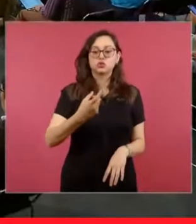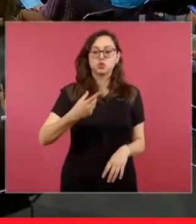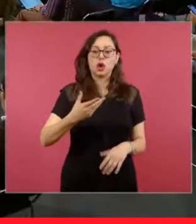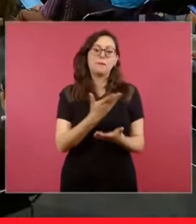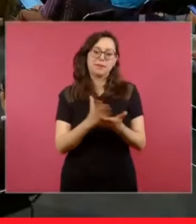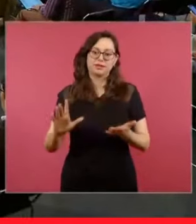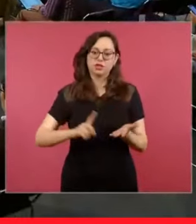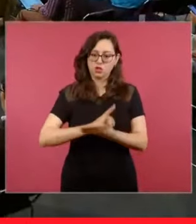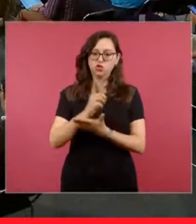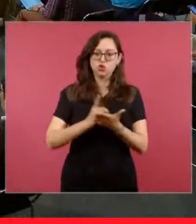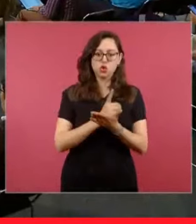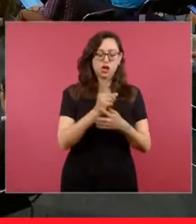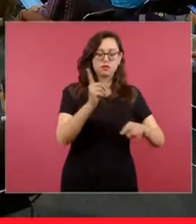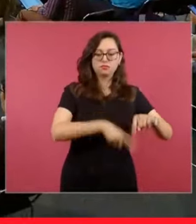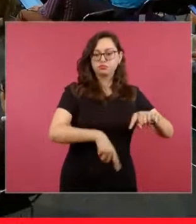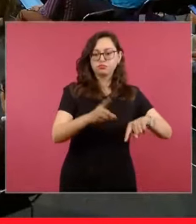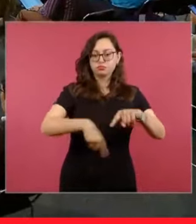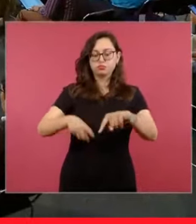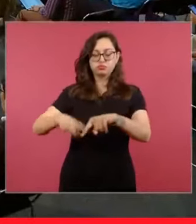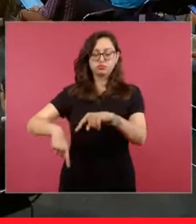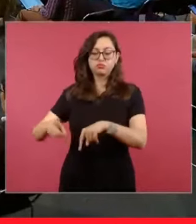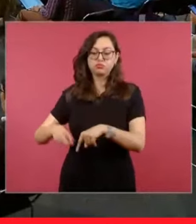de ayudar